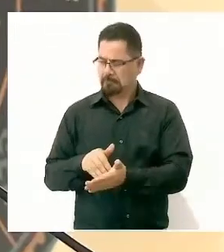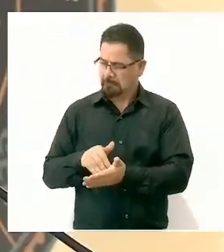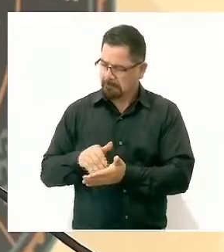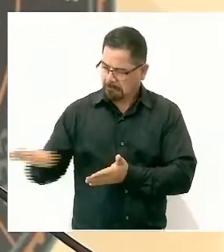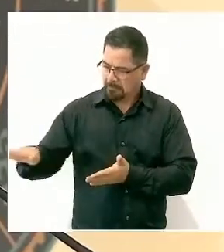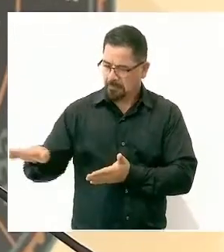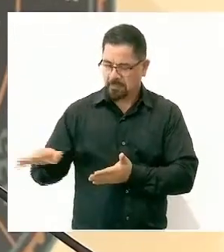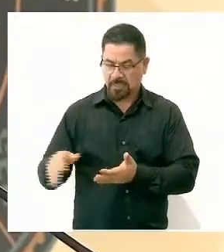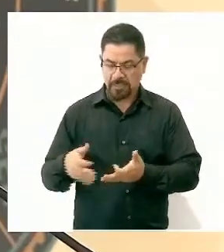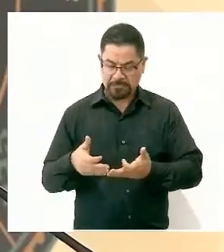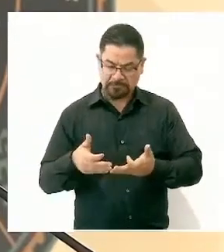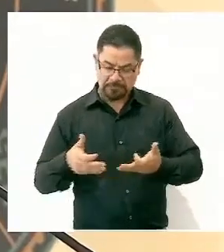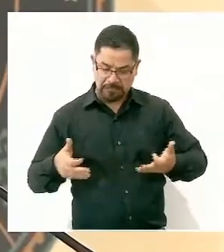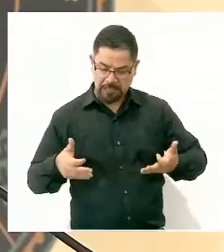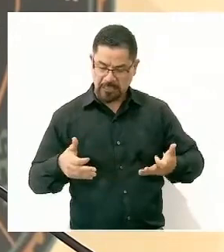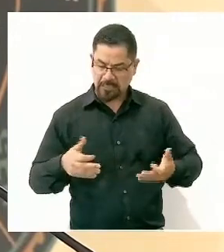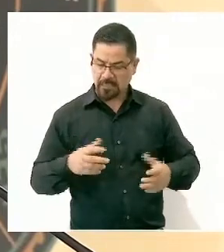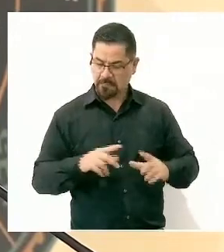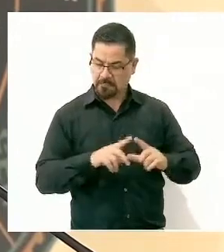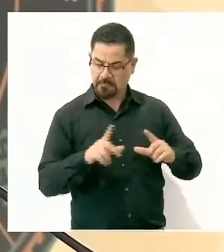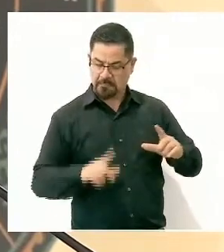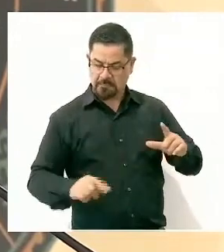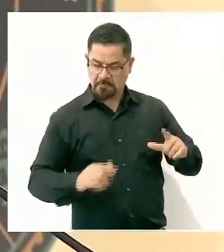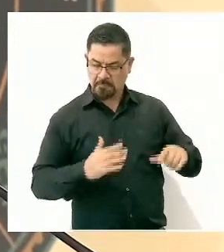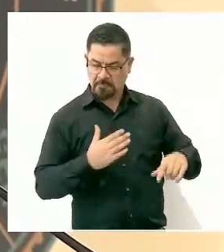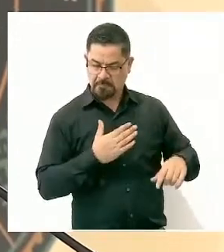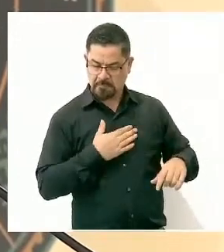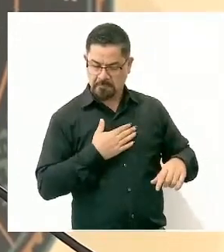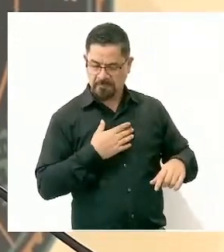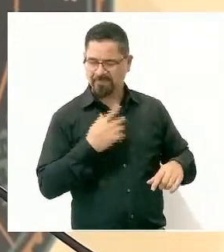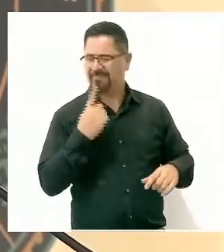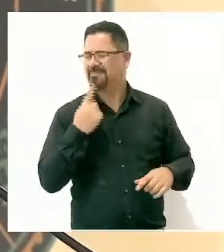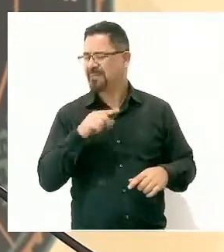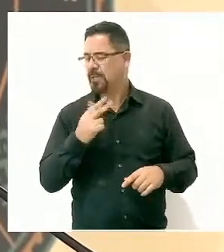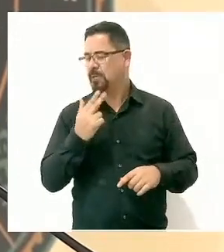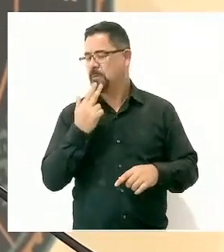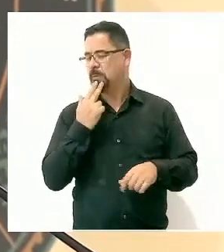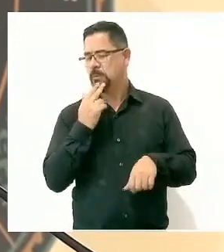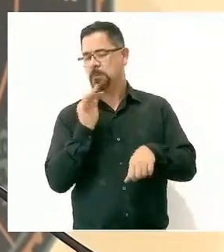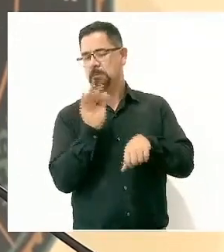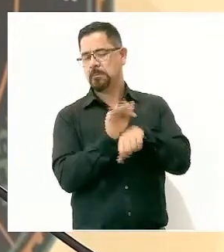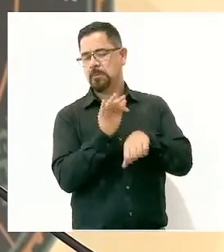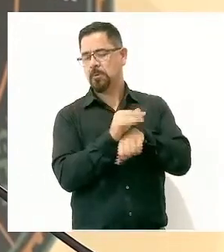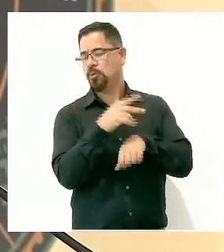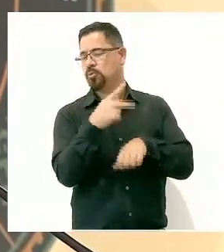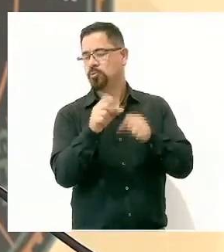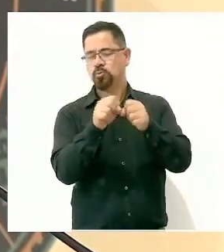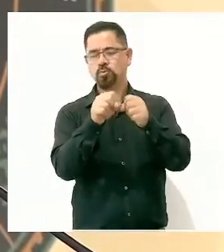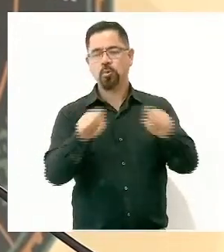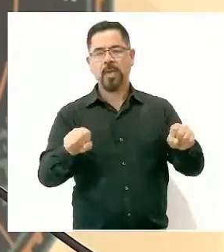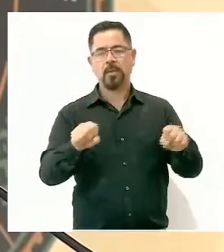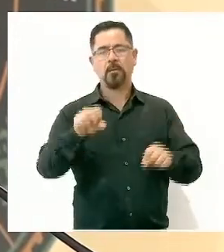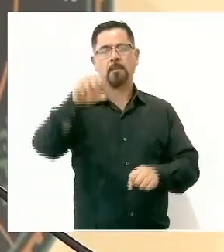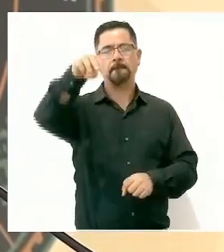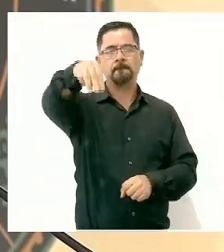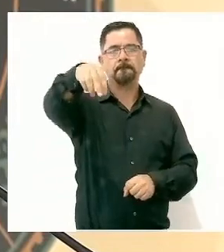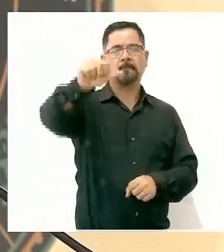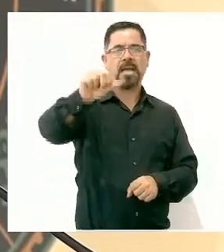terrenos nacionales a favor de su suegro, Manuel Romero Rubio.